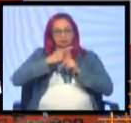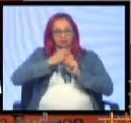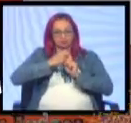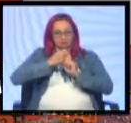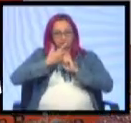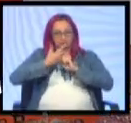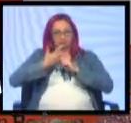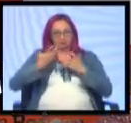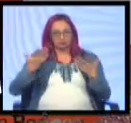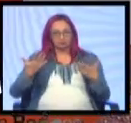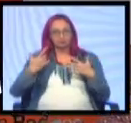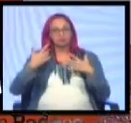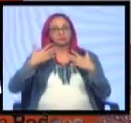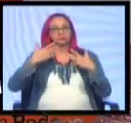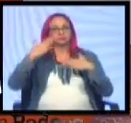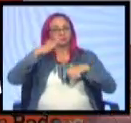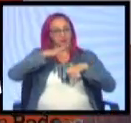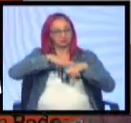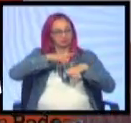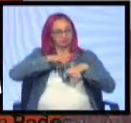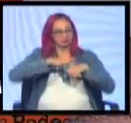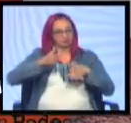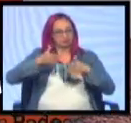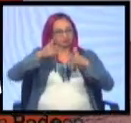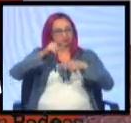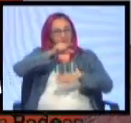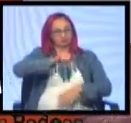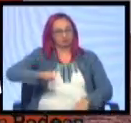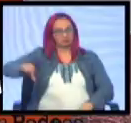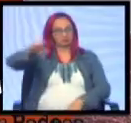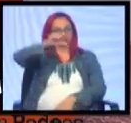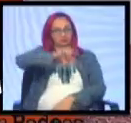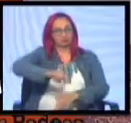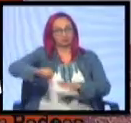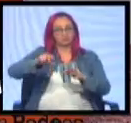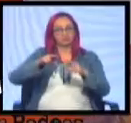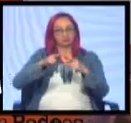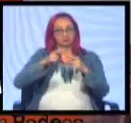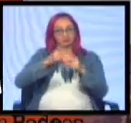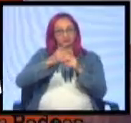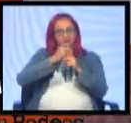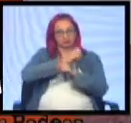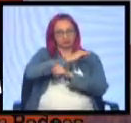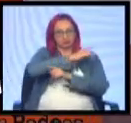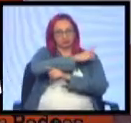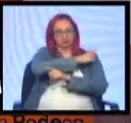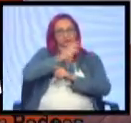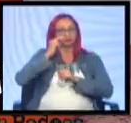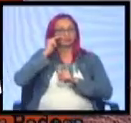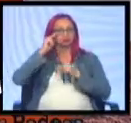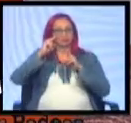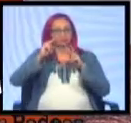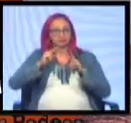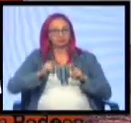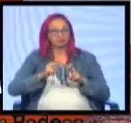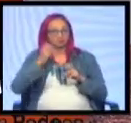Protección Social autoriza. Semana a semana, en las sesiones de Junta Directiva, nosotros vemos el criterio legal de